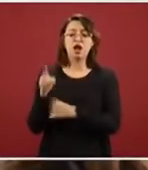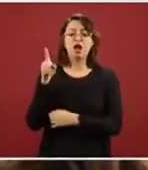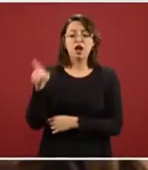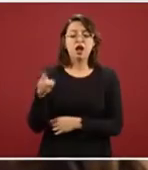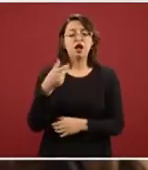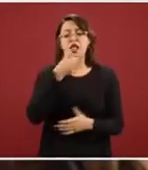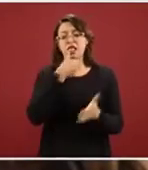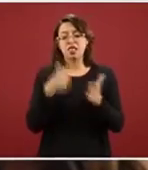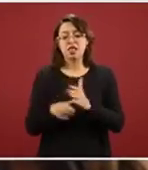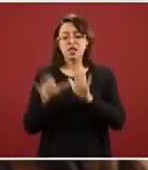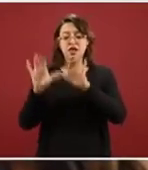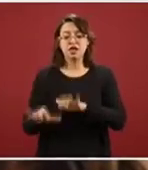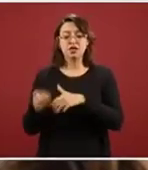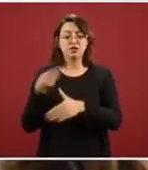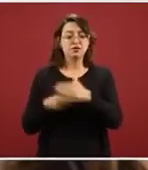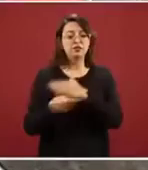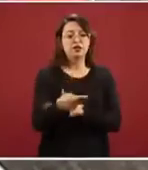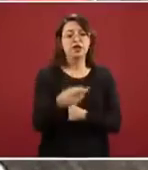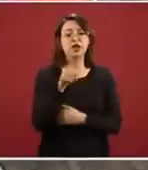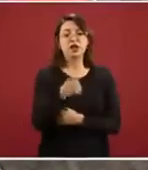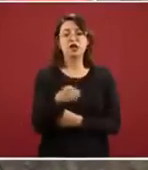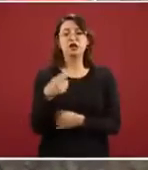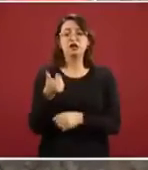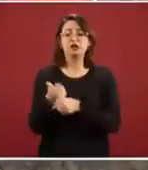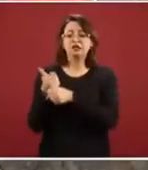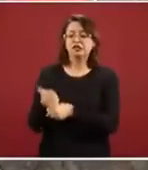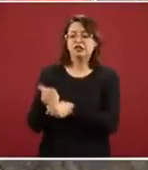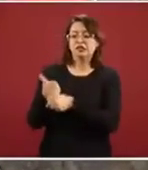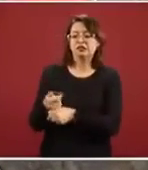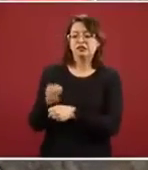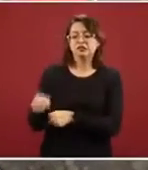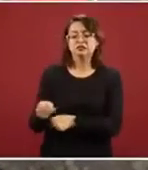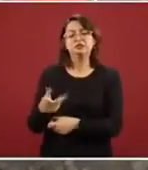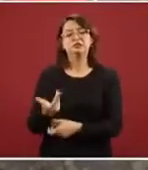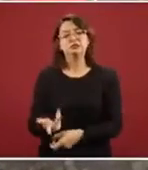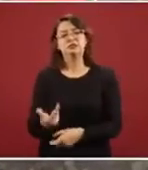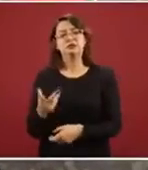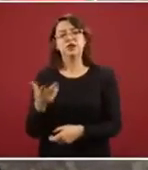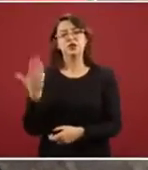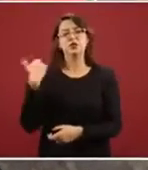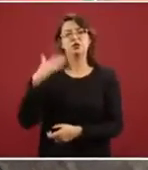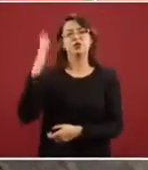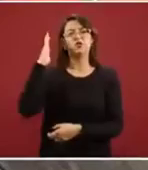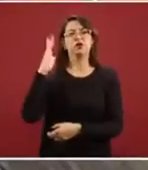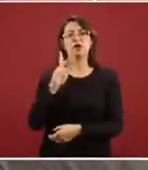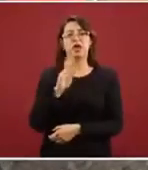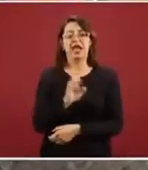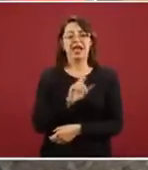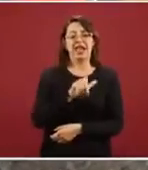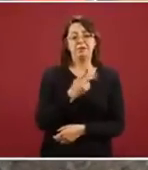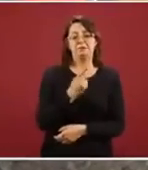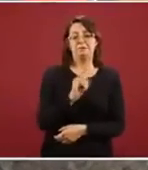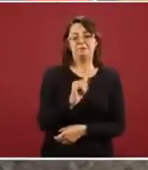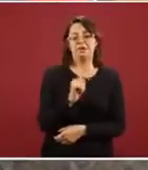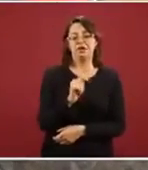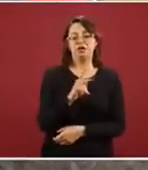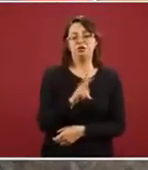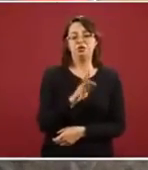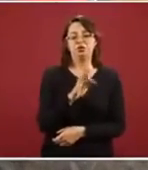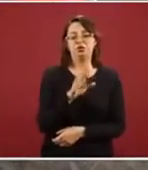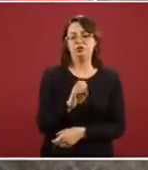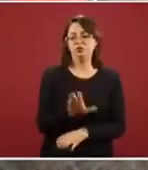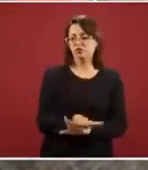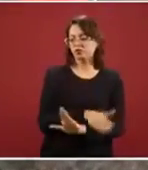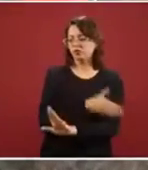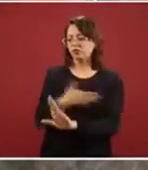por la víctima del Pitufo, de un testigo protegido también de esa época, y él es Luis Pantoja,